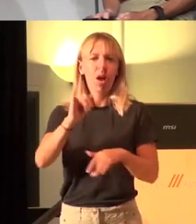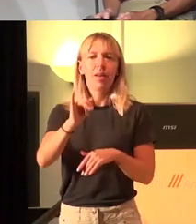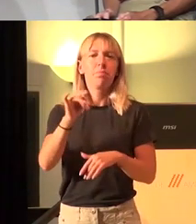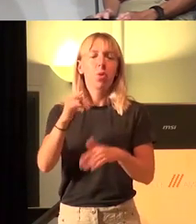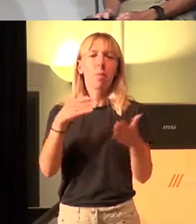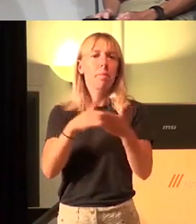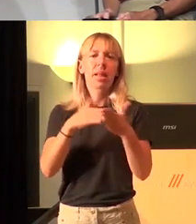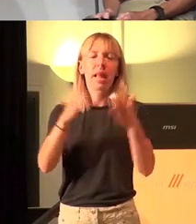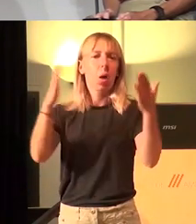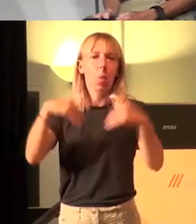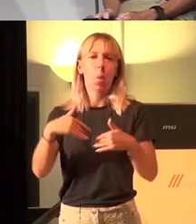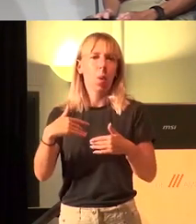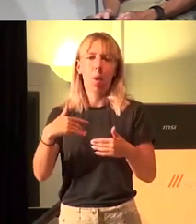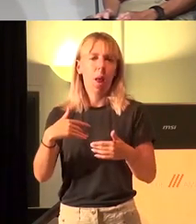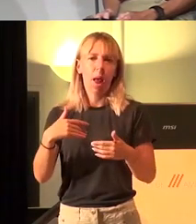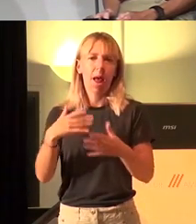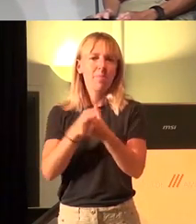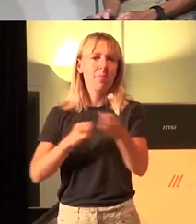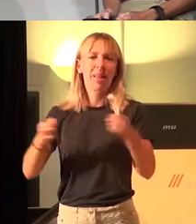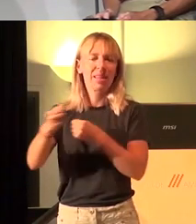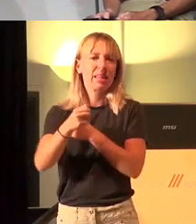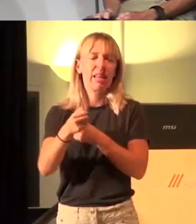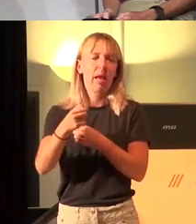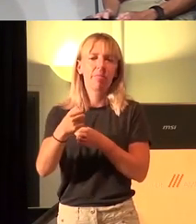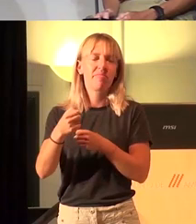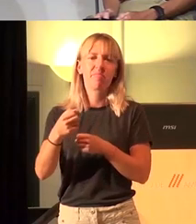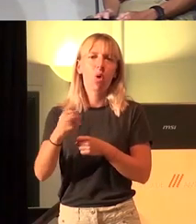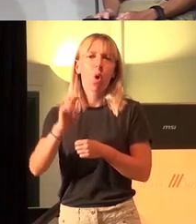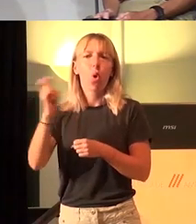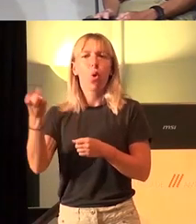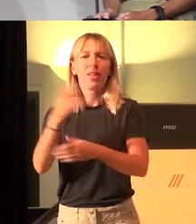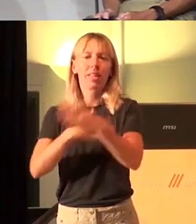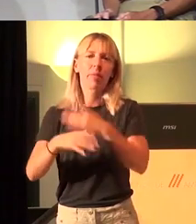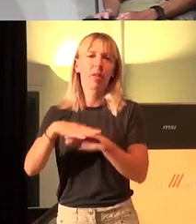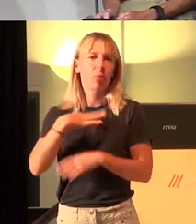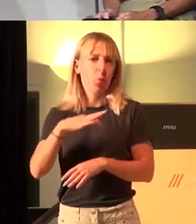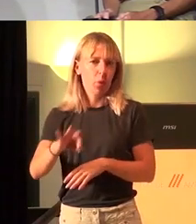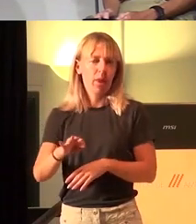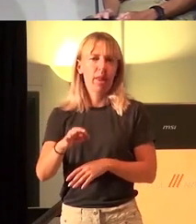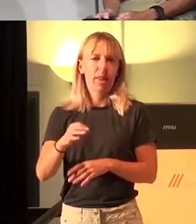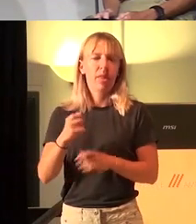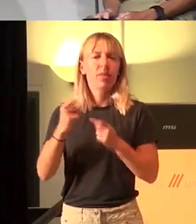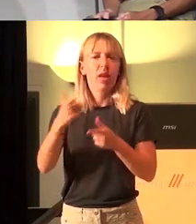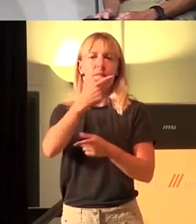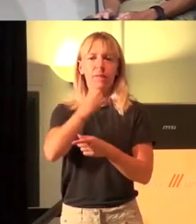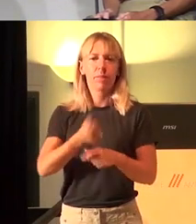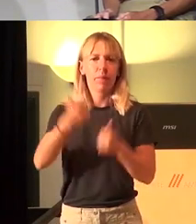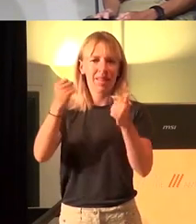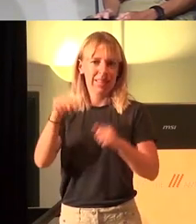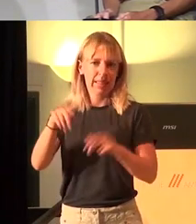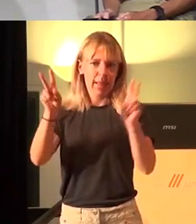hay esa barrera, ¿no?, que posibilita la empatía como con otras discapacidades que puede facilitar este